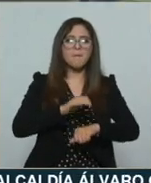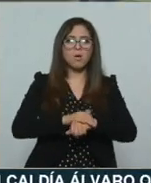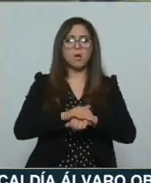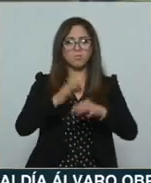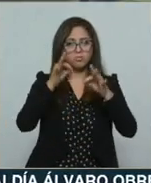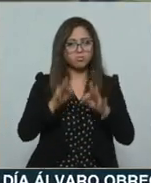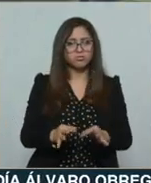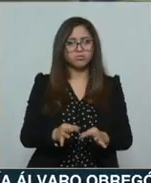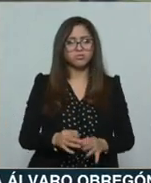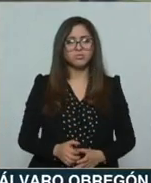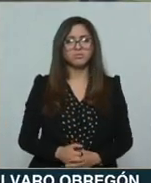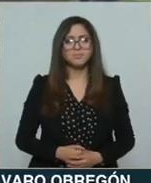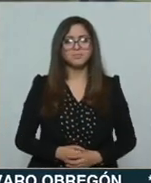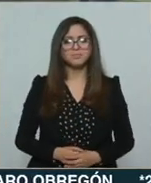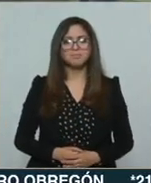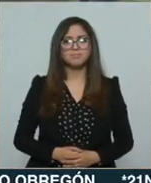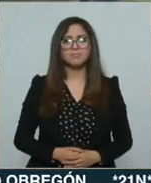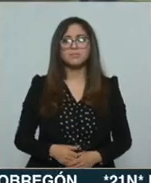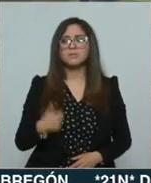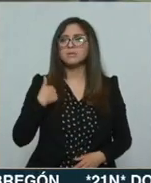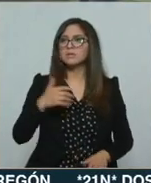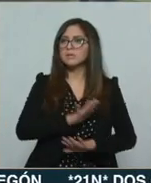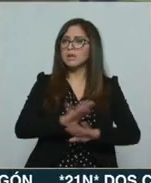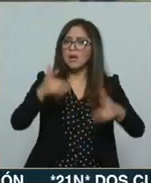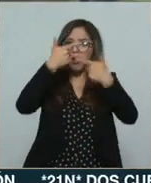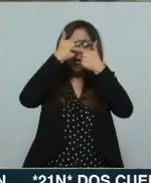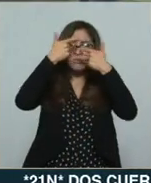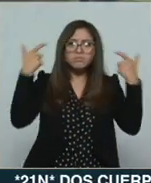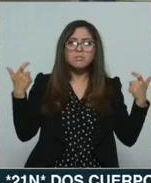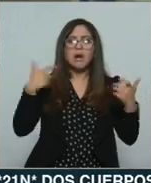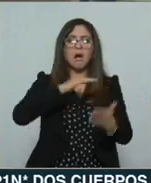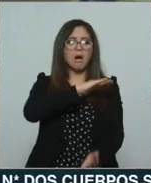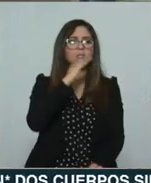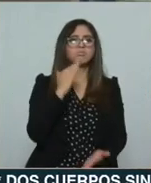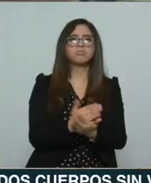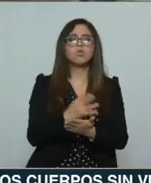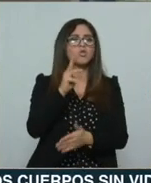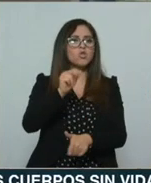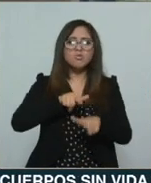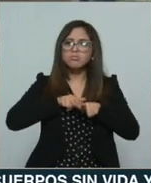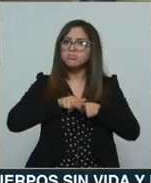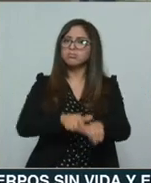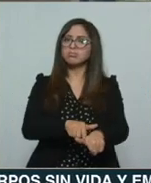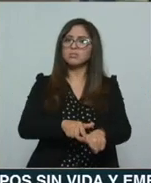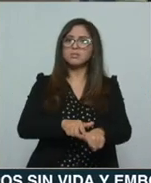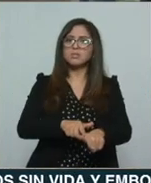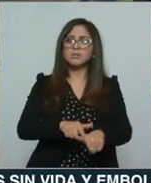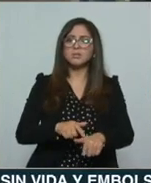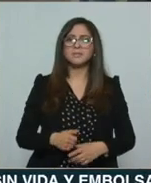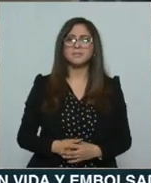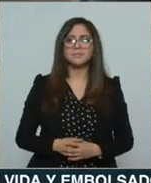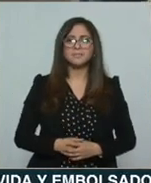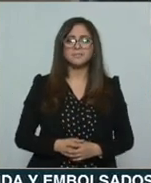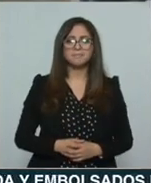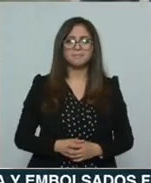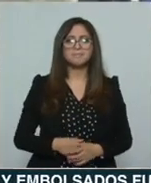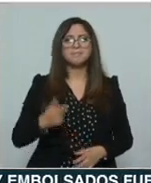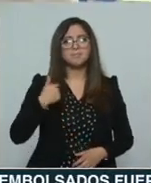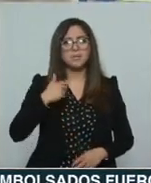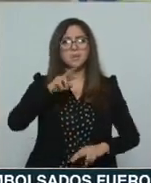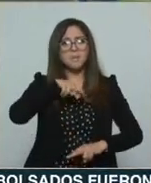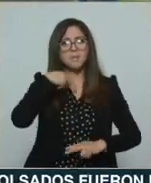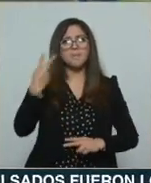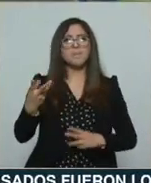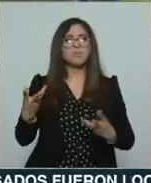Fue el verdadero cansancio de decir hasta aquí, ya no quiero más, no permito más esto, y fue acercarme a la